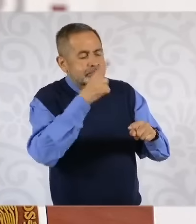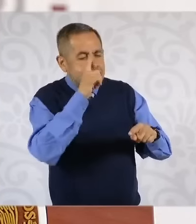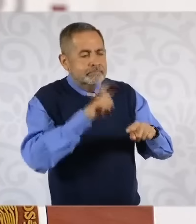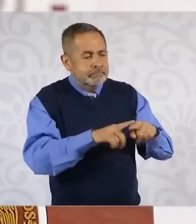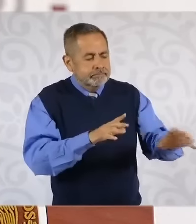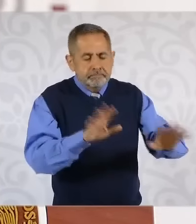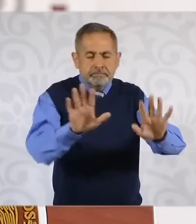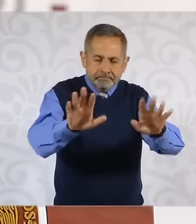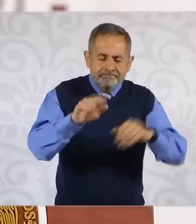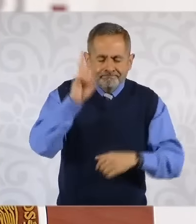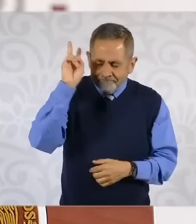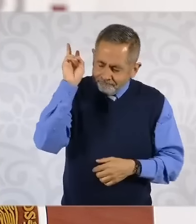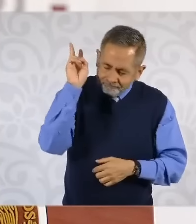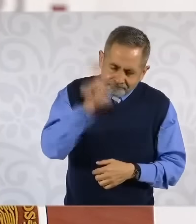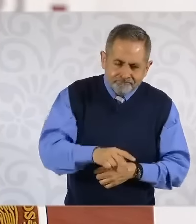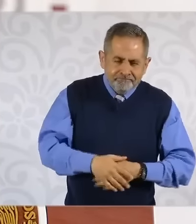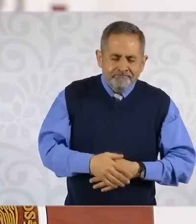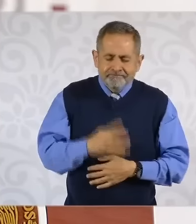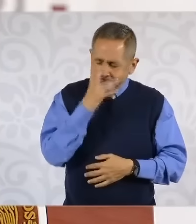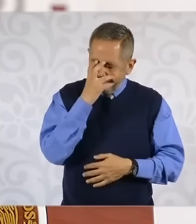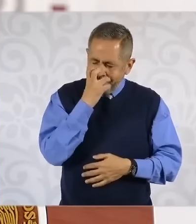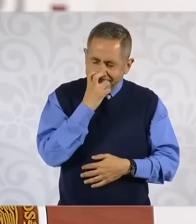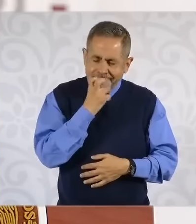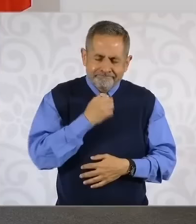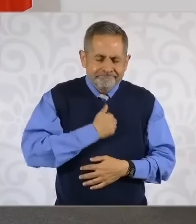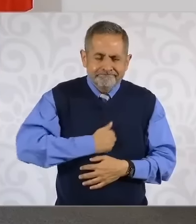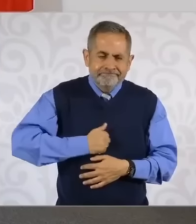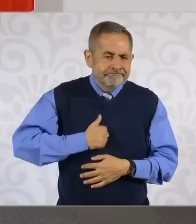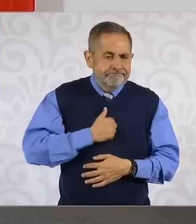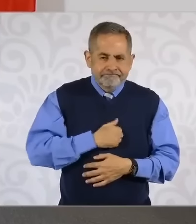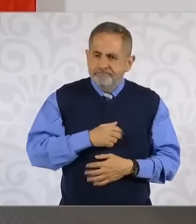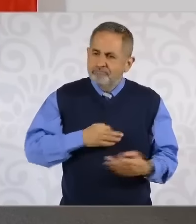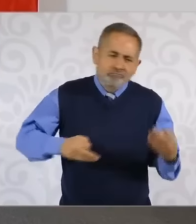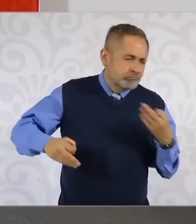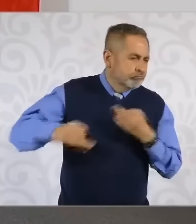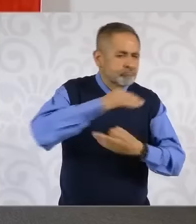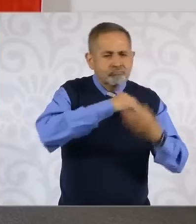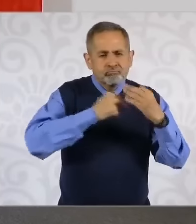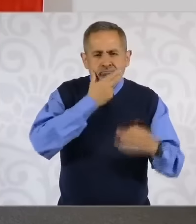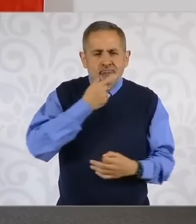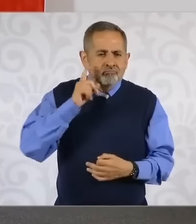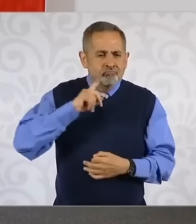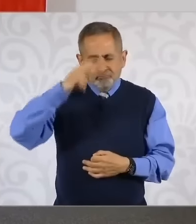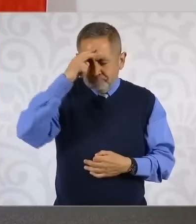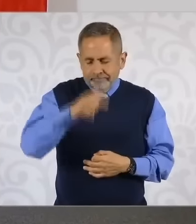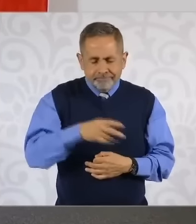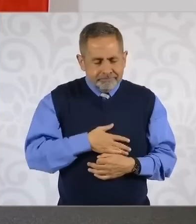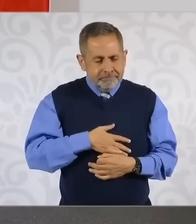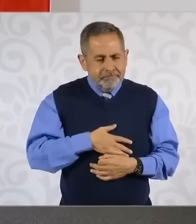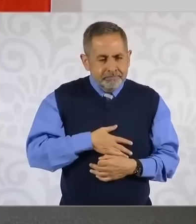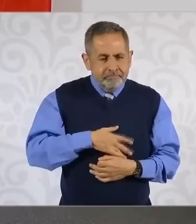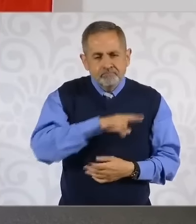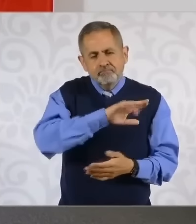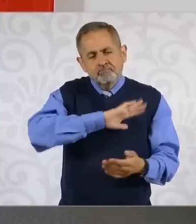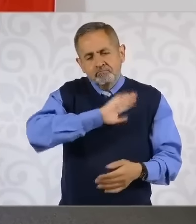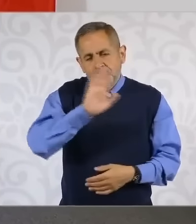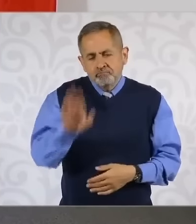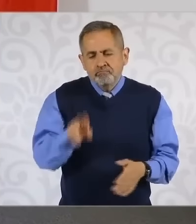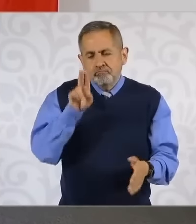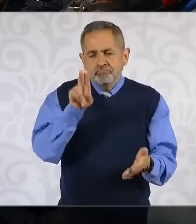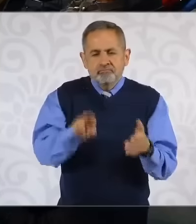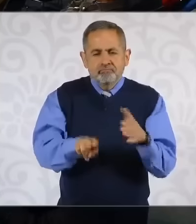pena, yo creo que todas y todos los mexicanos estamos tristes por la pérdida de Valenzuela. Y si